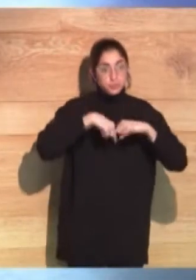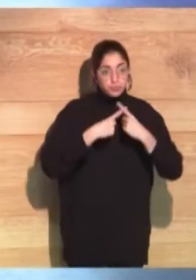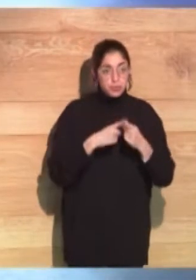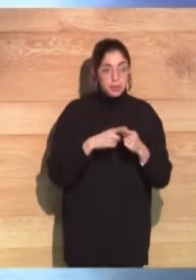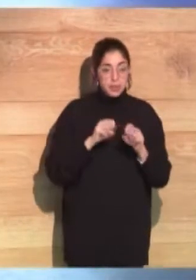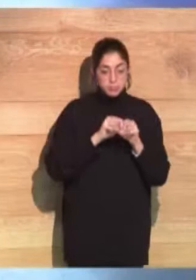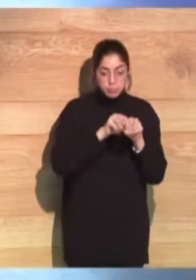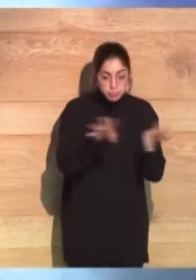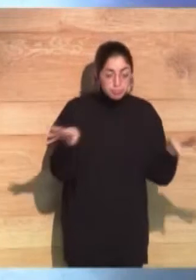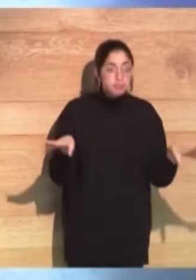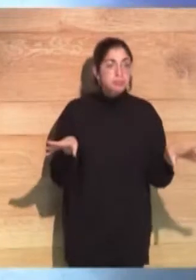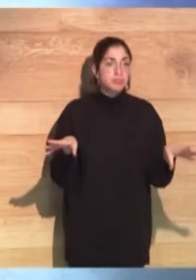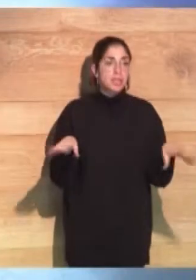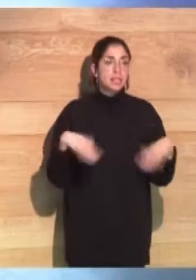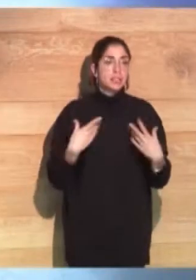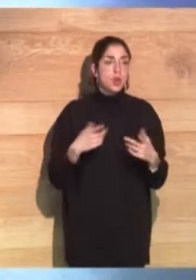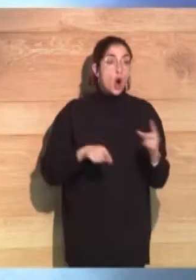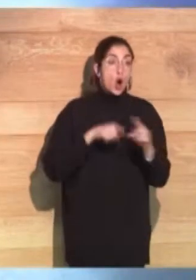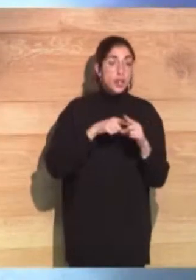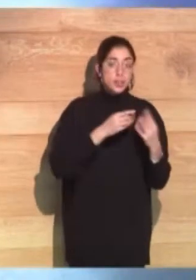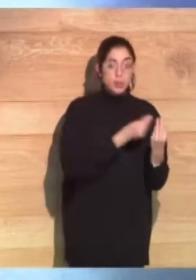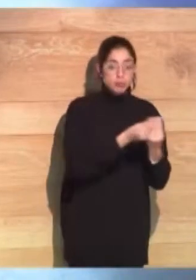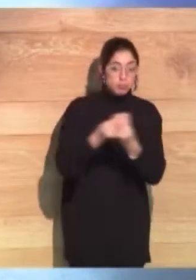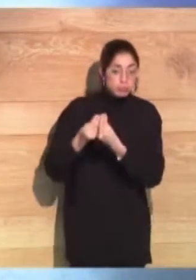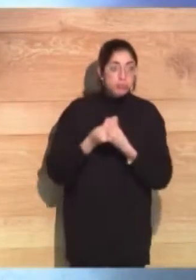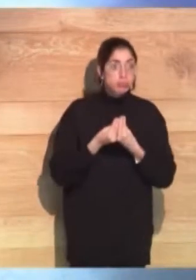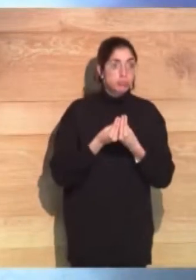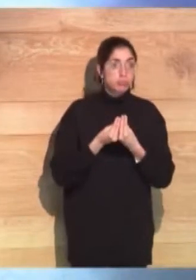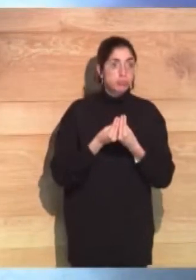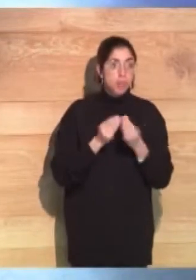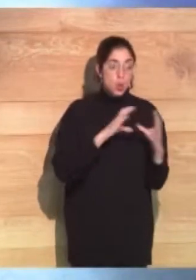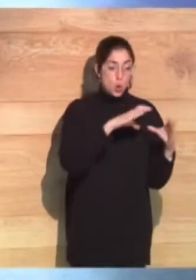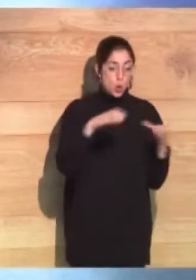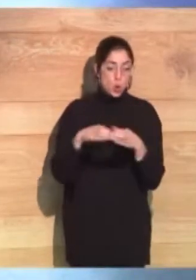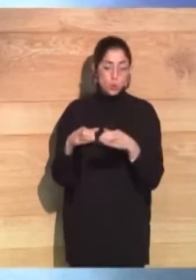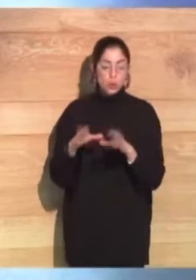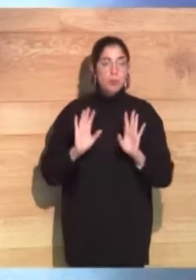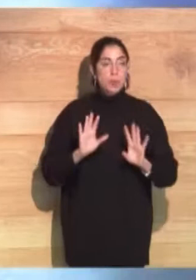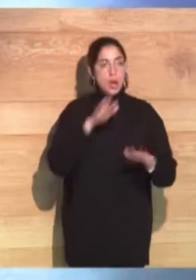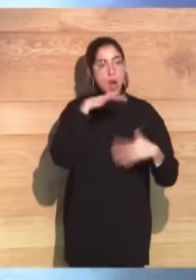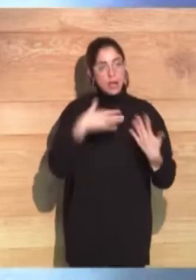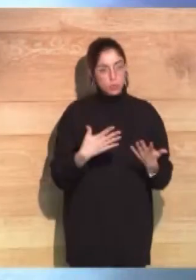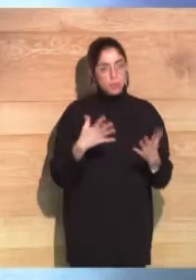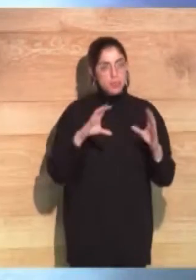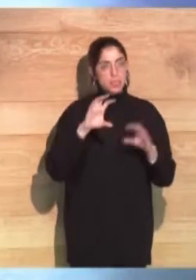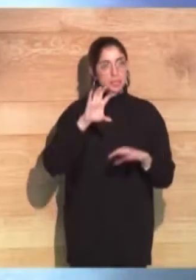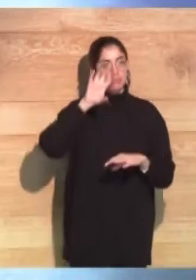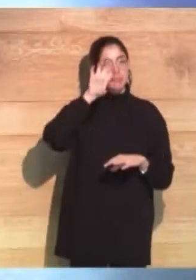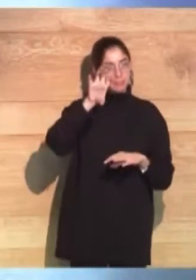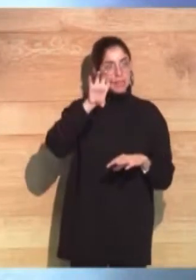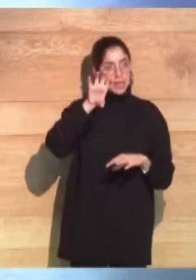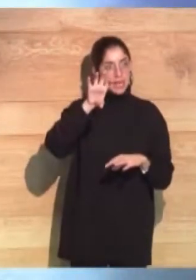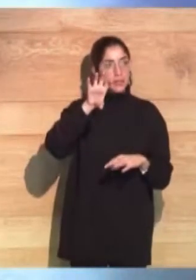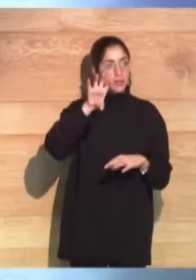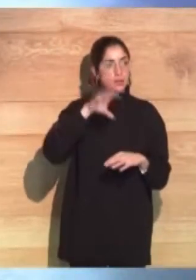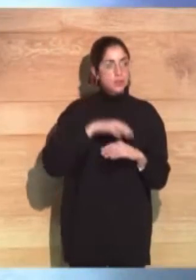tener este conjunto. Y ahora sí, somos una nación, pero algunos de